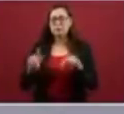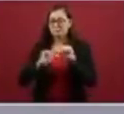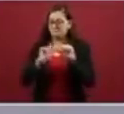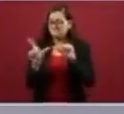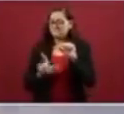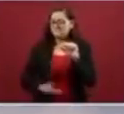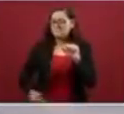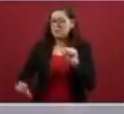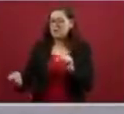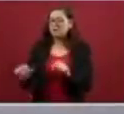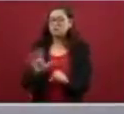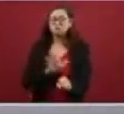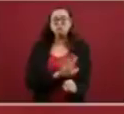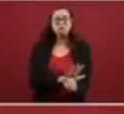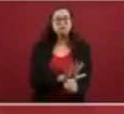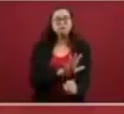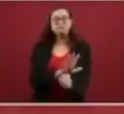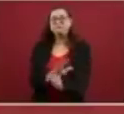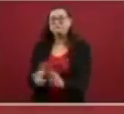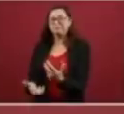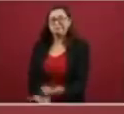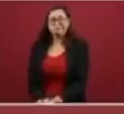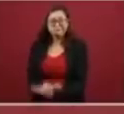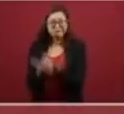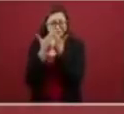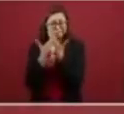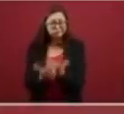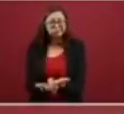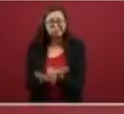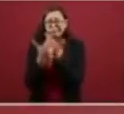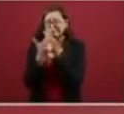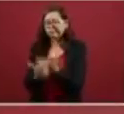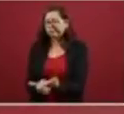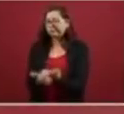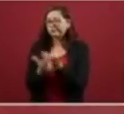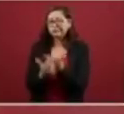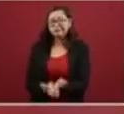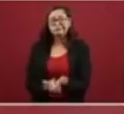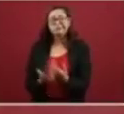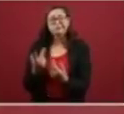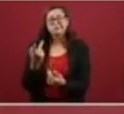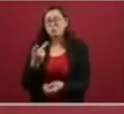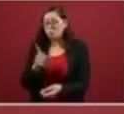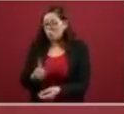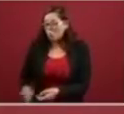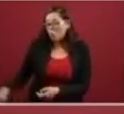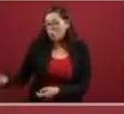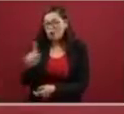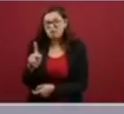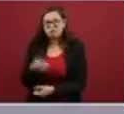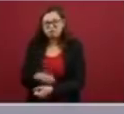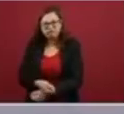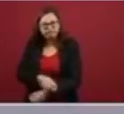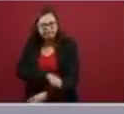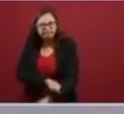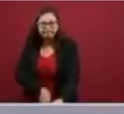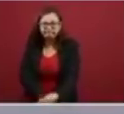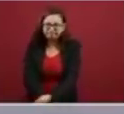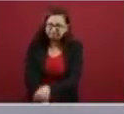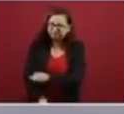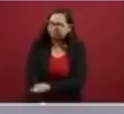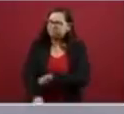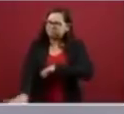naturales y sobre todo por la vocación de trabajo de nuestro pueblo,